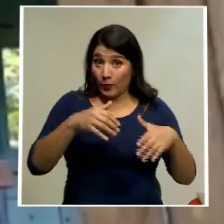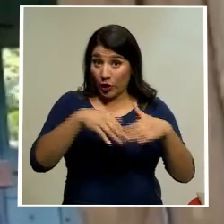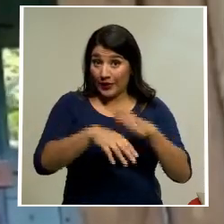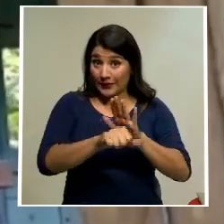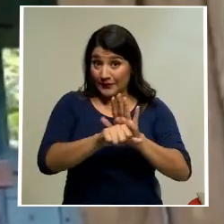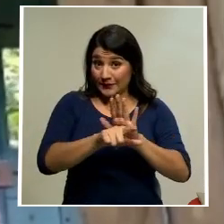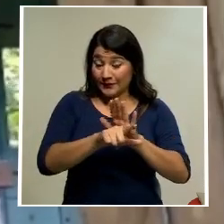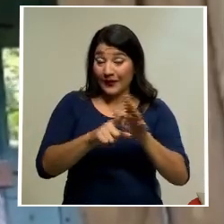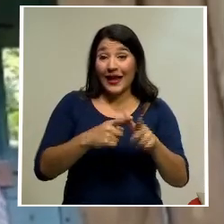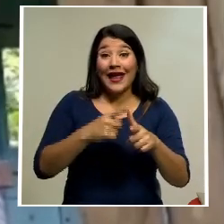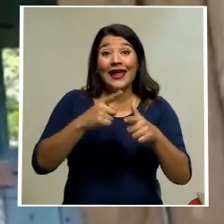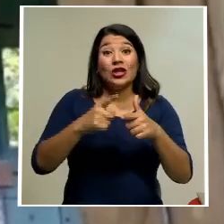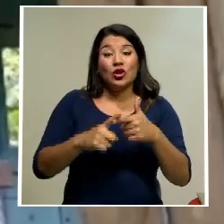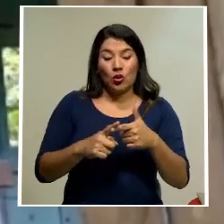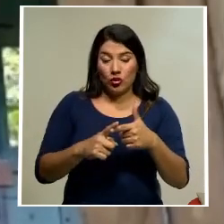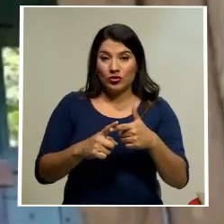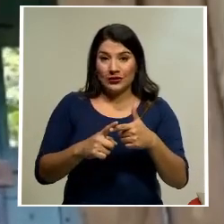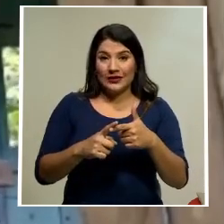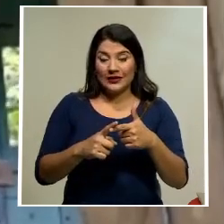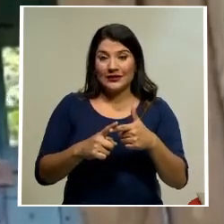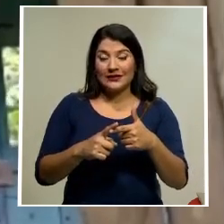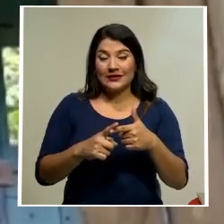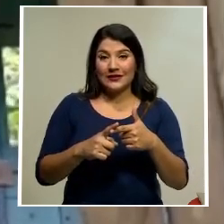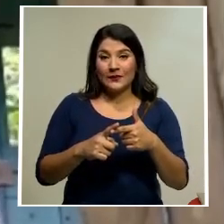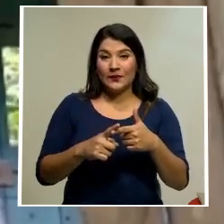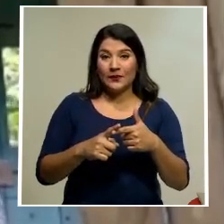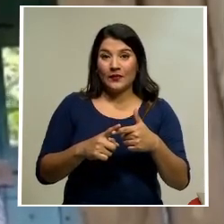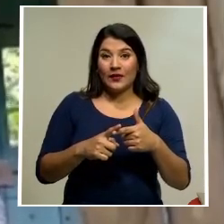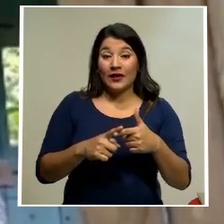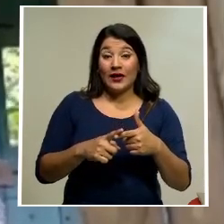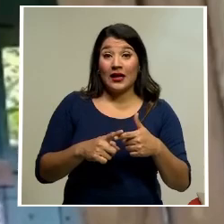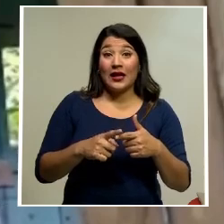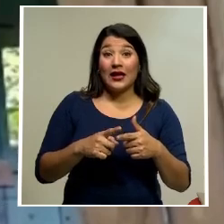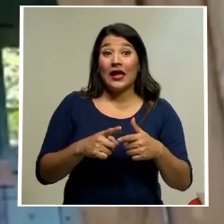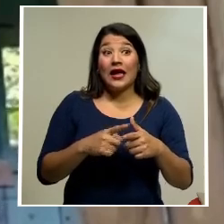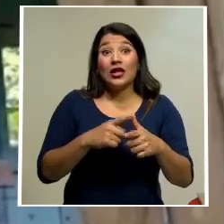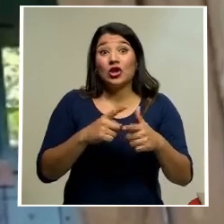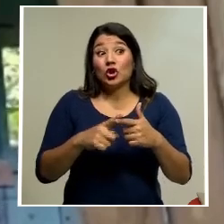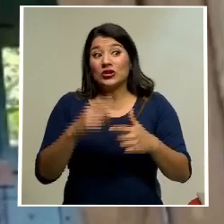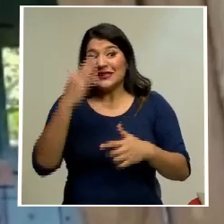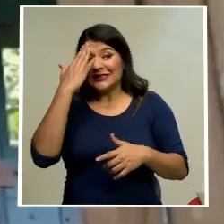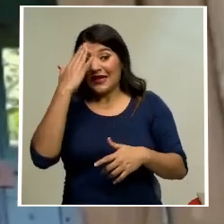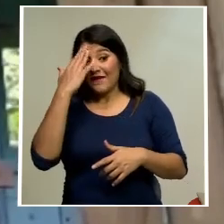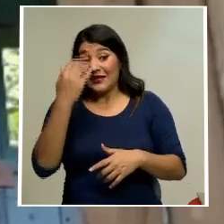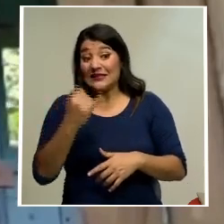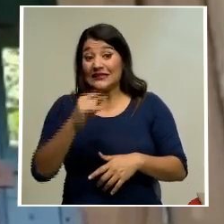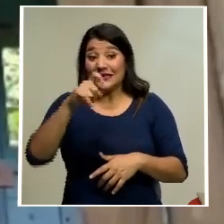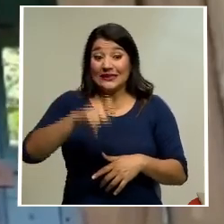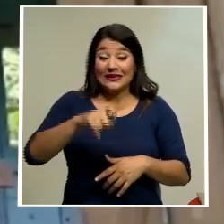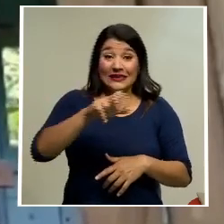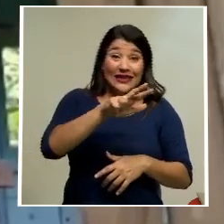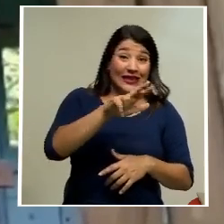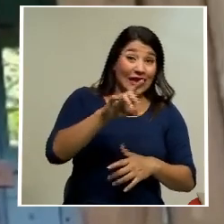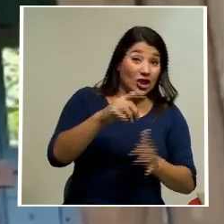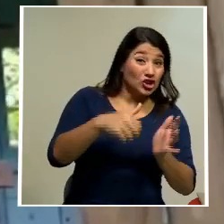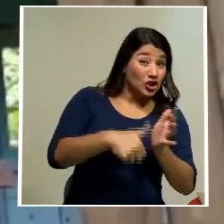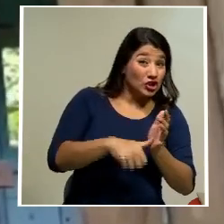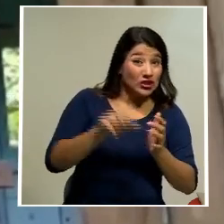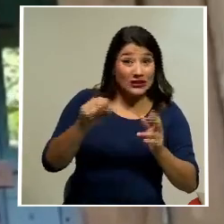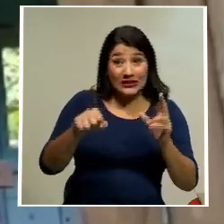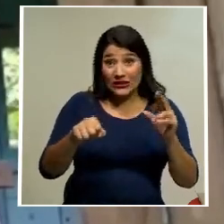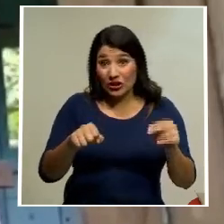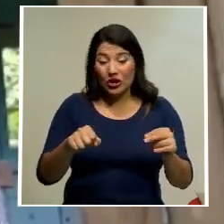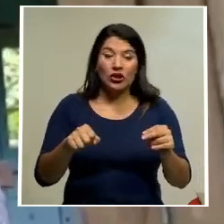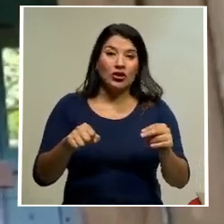Entonces, el poder de si este proyecto va a necesitar 38 votos o no los va a